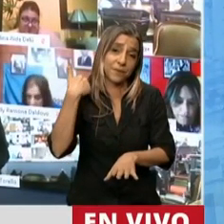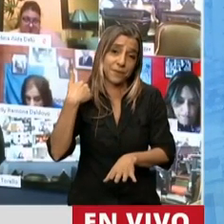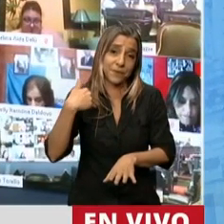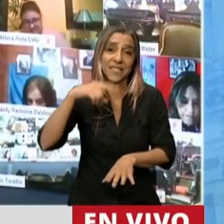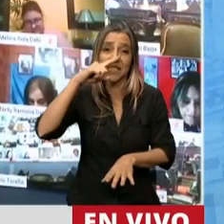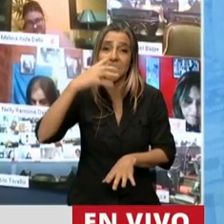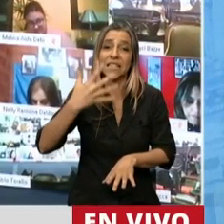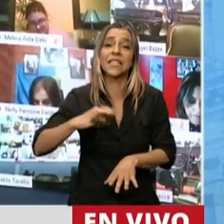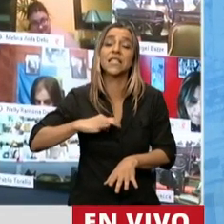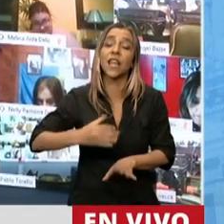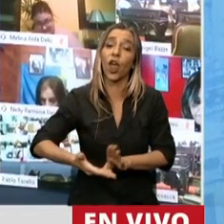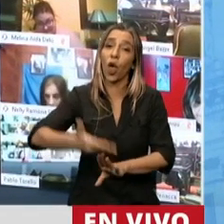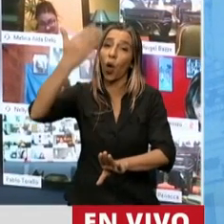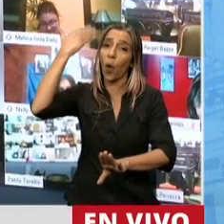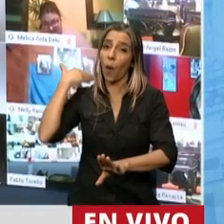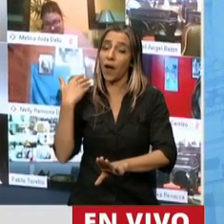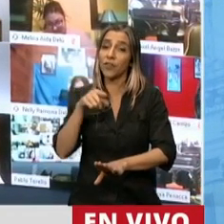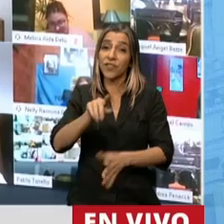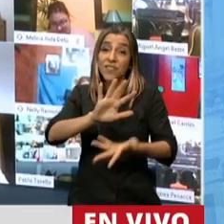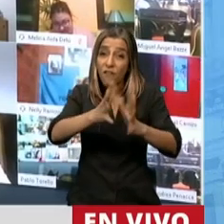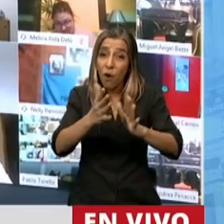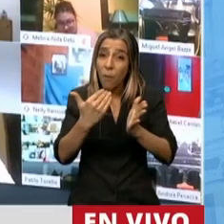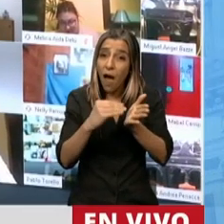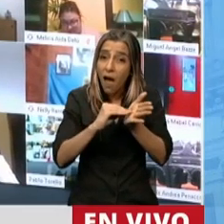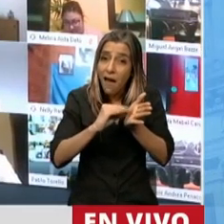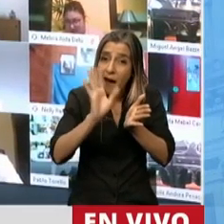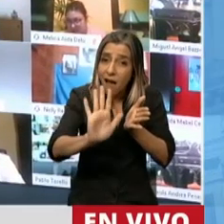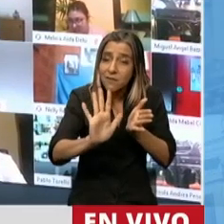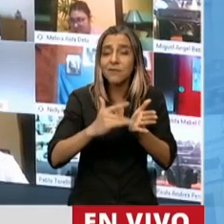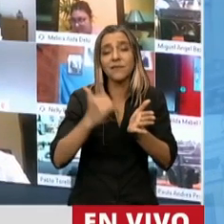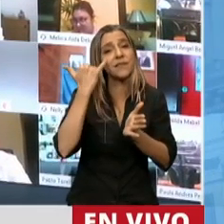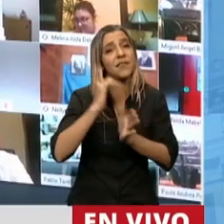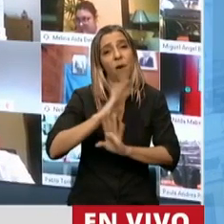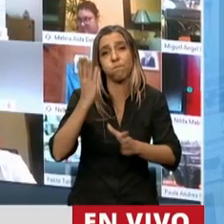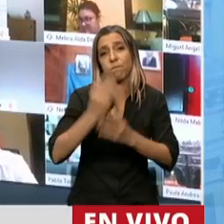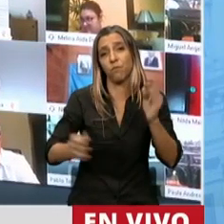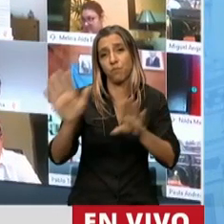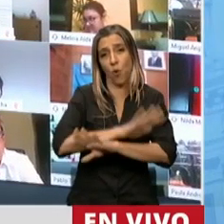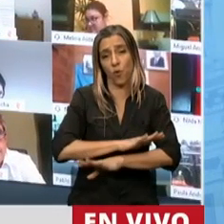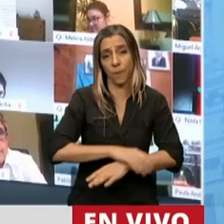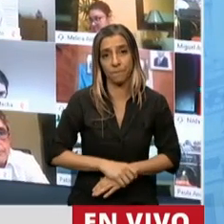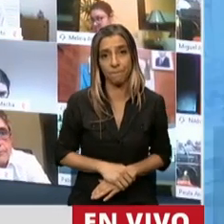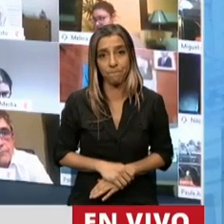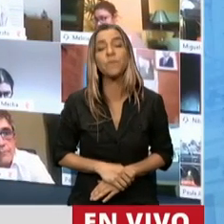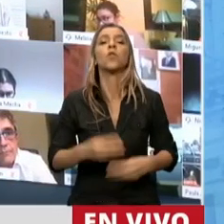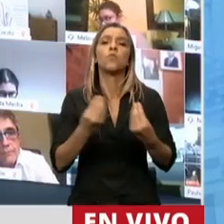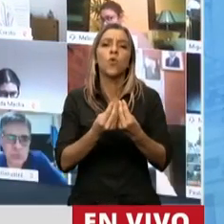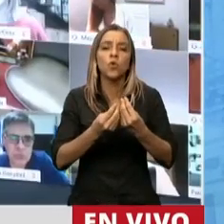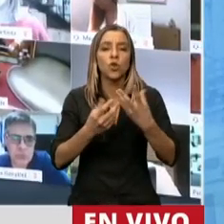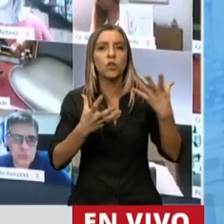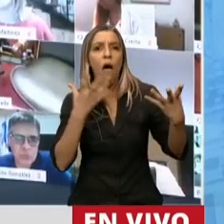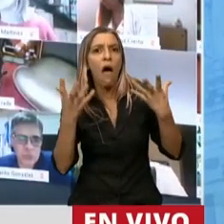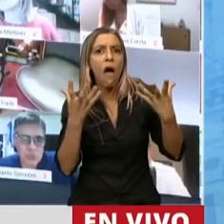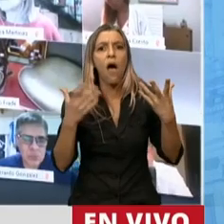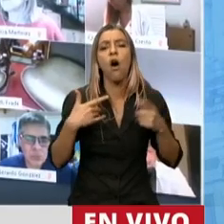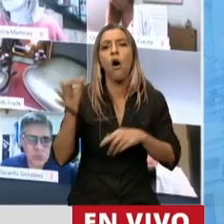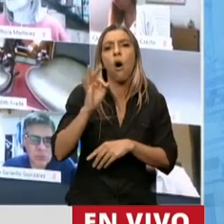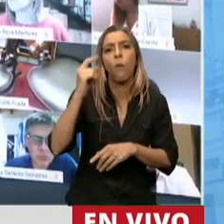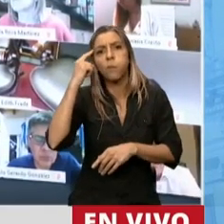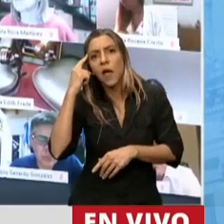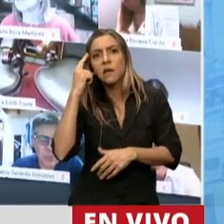Esa fórmula fracasó y va a seguir fracasando. Muchos se rasgan las vestiduras y apoyan a un unicornio, en